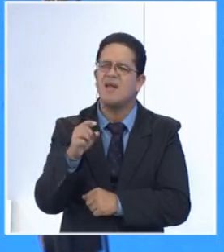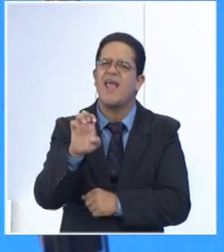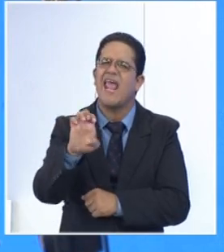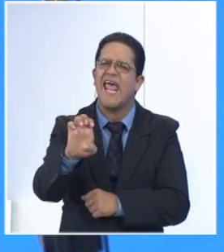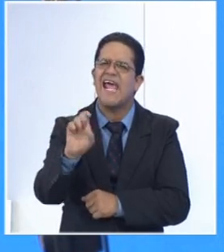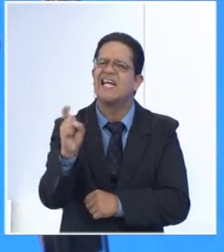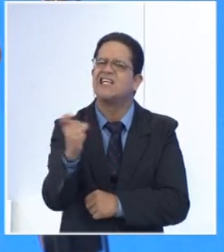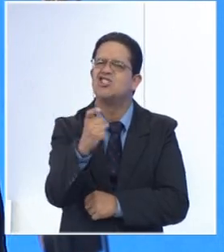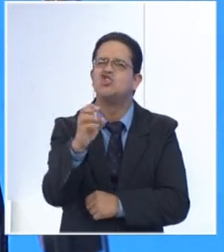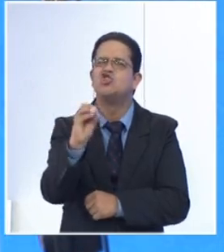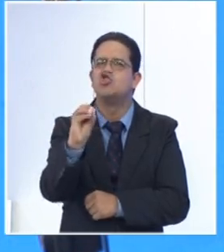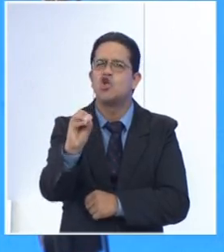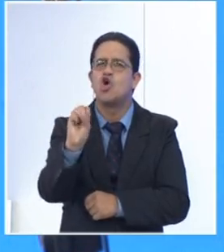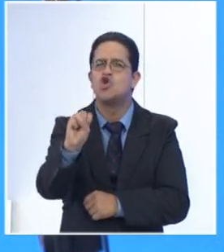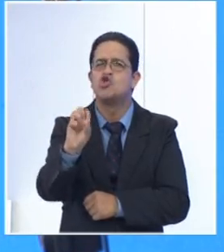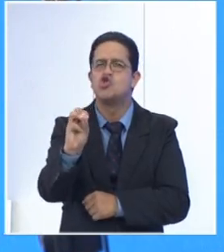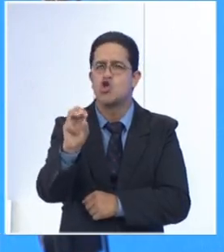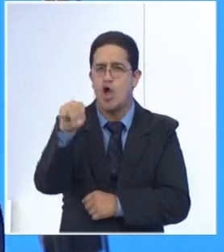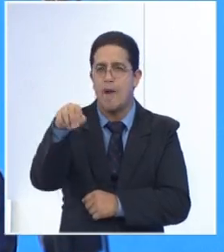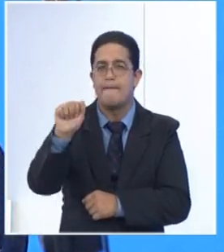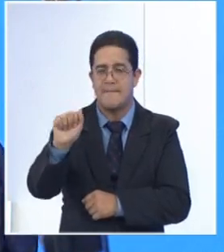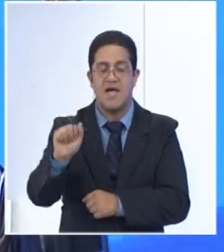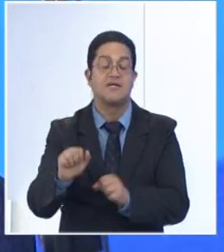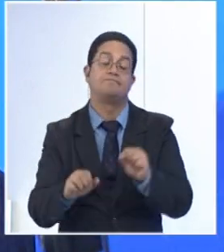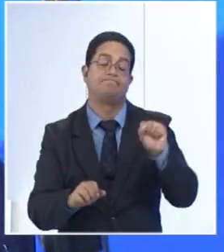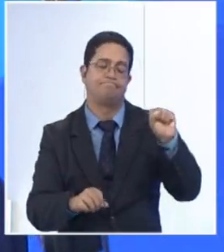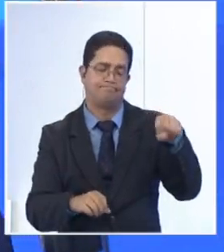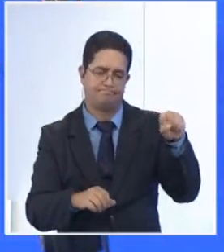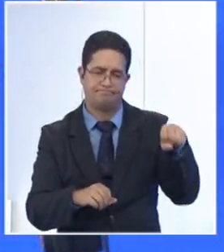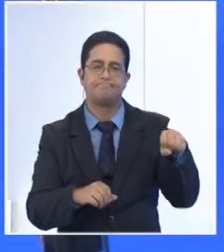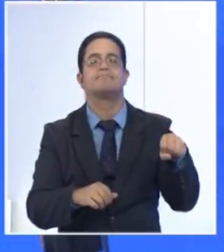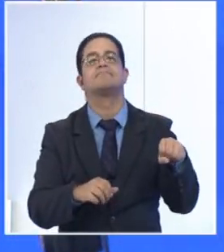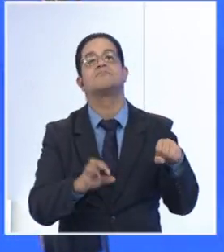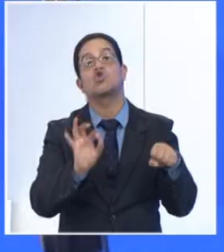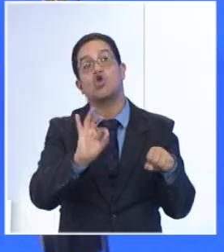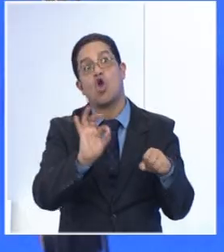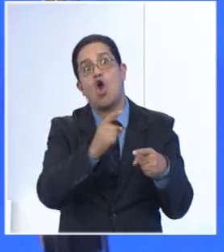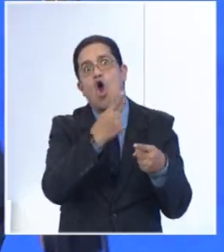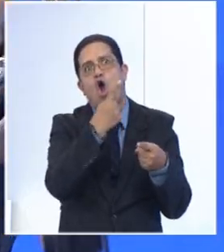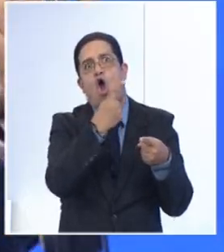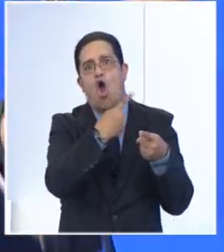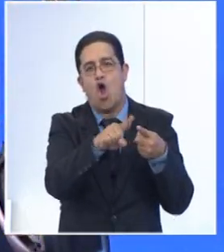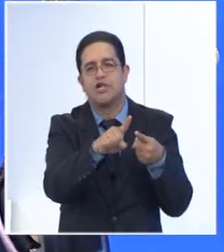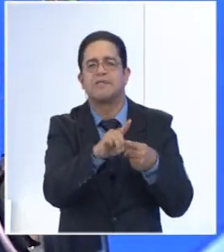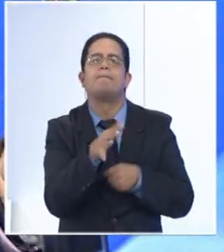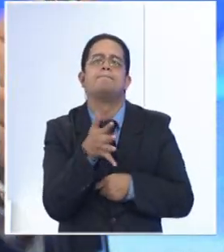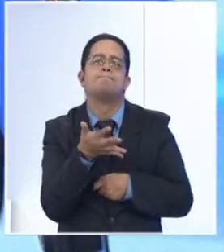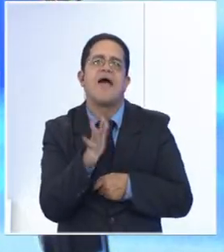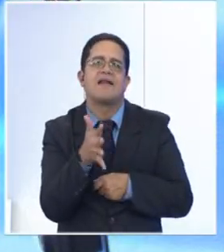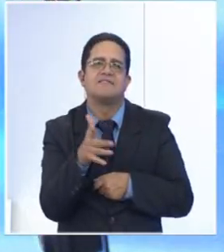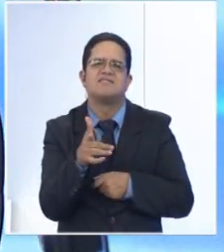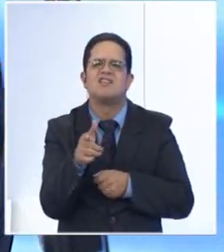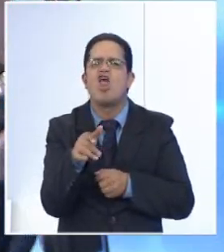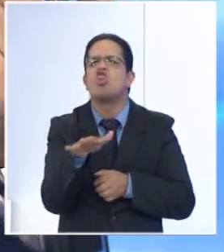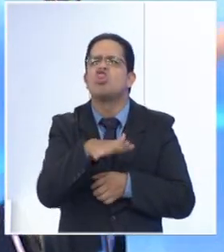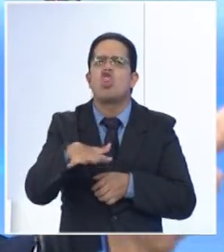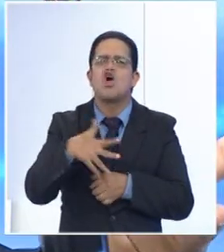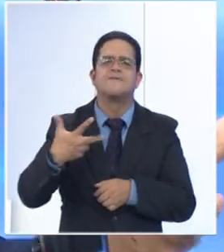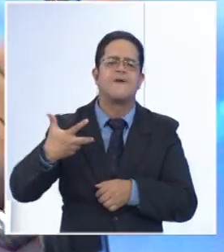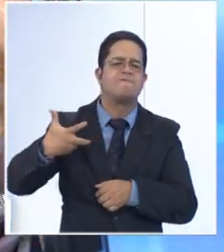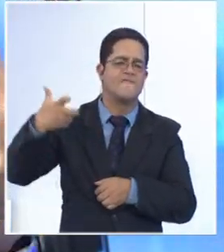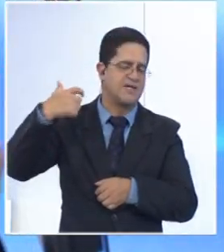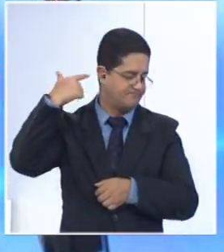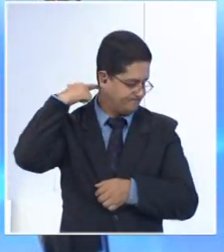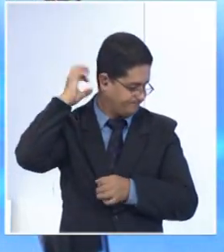las células mesenquimales son las que están más cercanas a ese comando de células madre, que las consigues en la médula ósea y en la